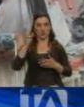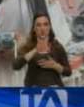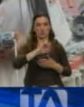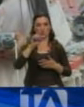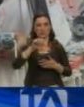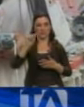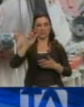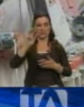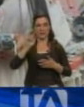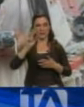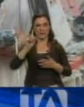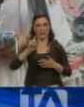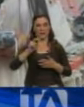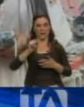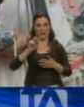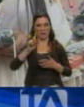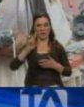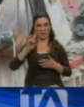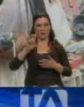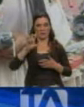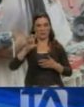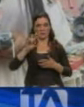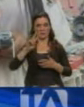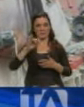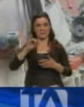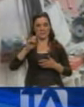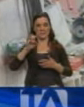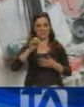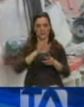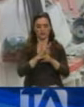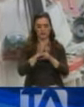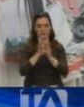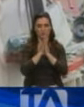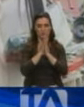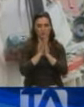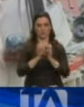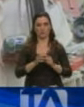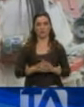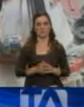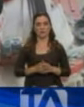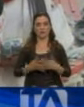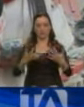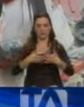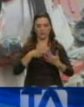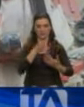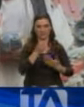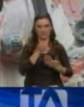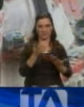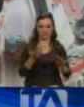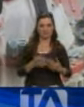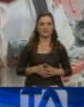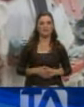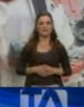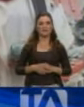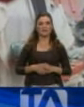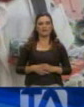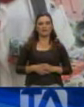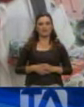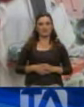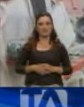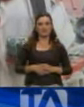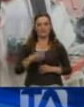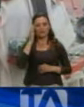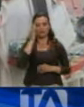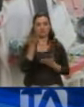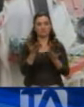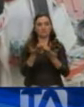Hay restricción para la circulación vehicular, por favor, mucho cuidado. Y Helen, más adelante nos volvemos a enlazar si es que la información lo amerita, sobre todo para saber cuál